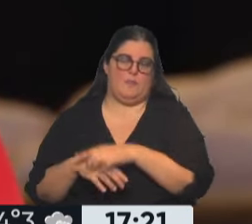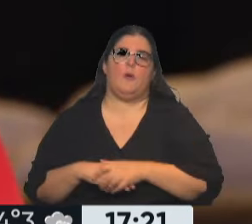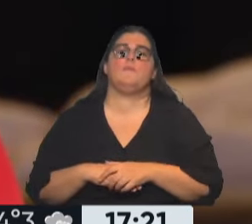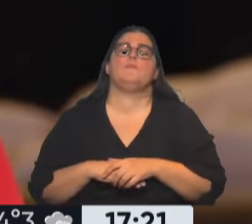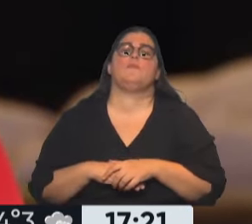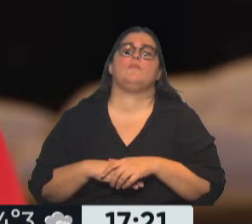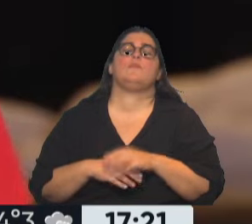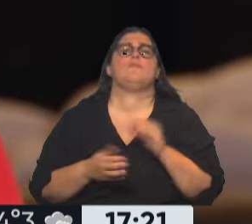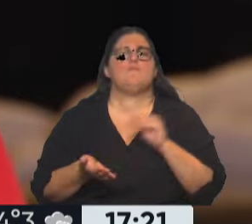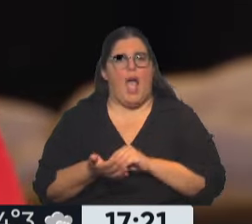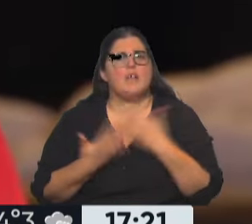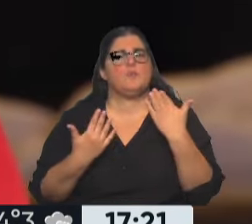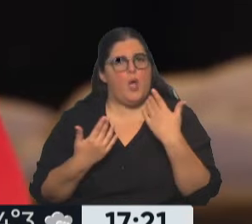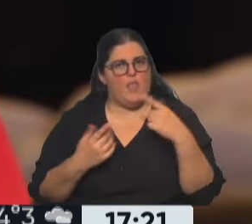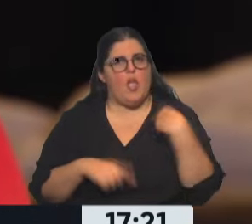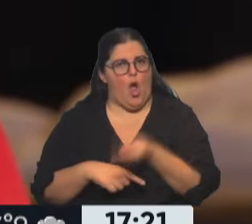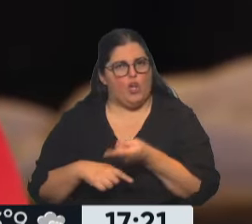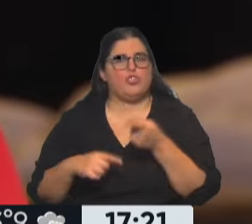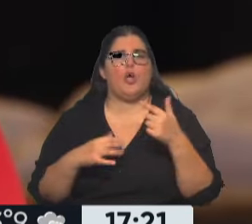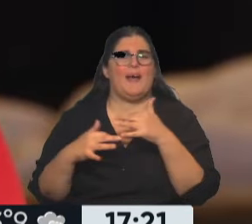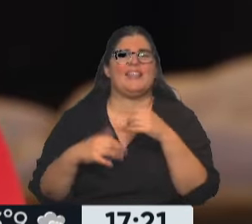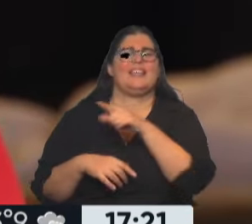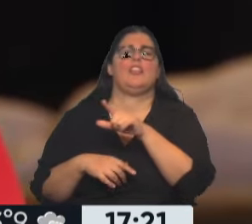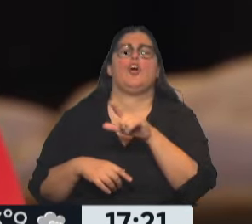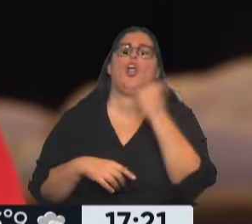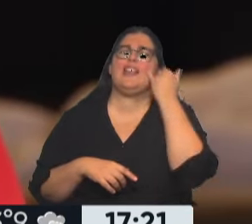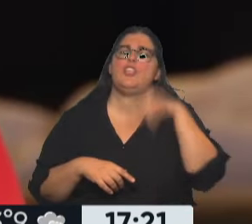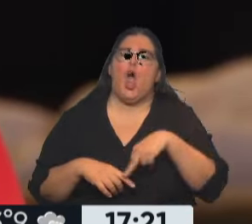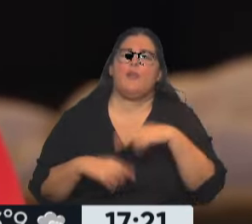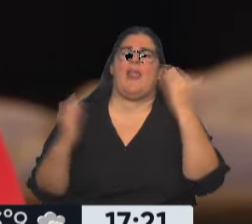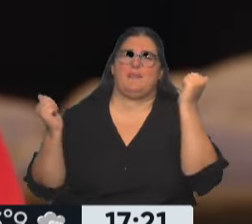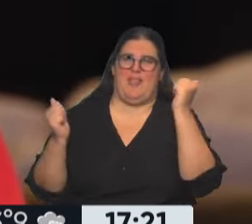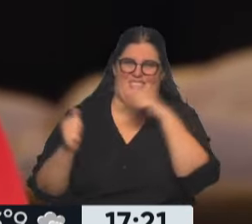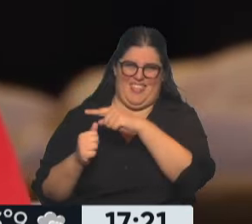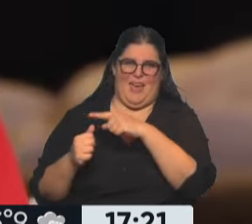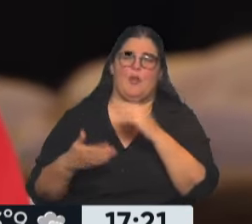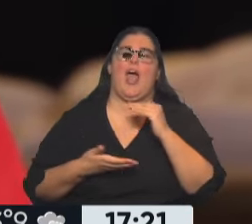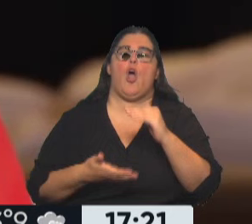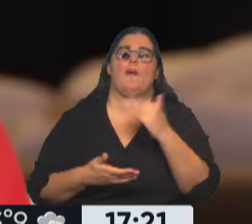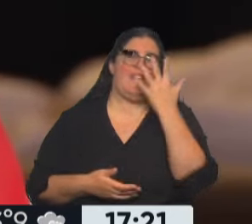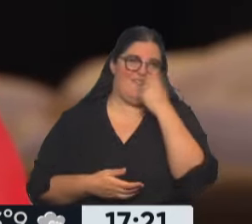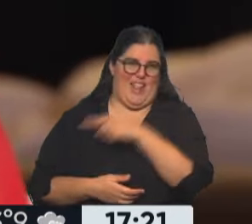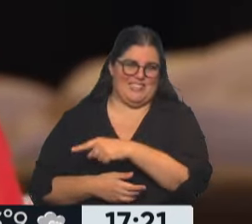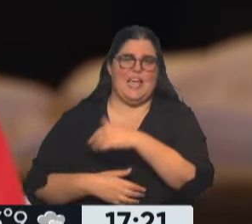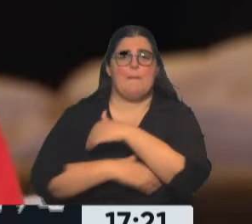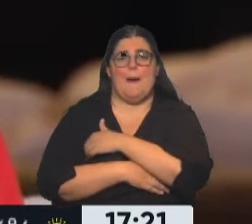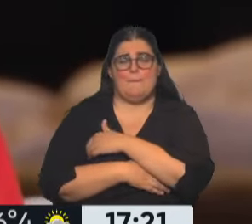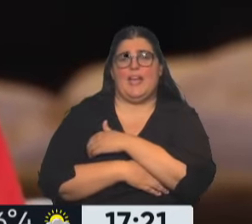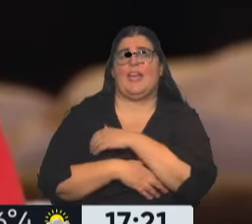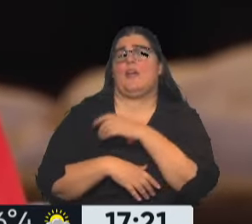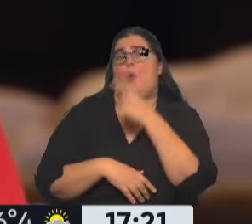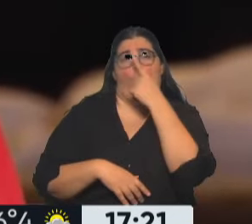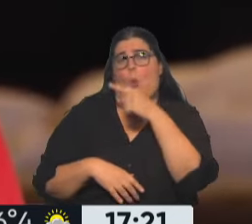será en París, sino ante Lyon por la Copa de Francia. Kylian Mbappé vive sus últimas